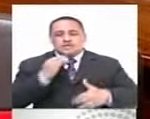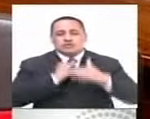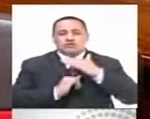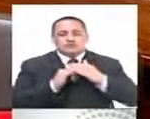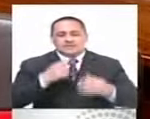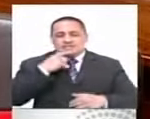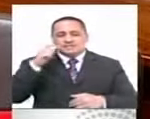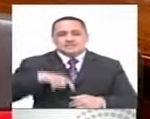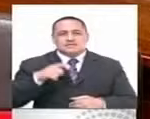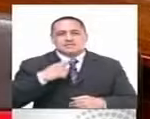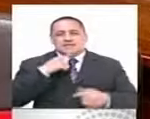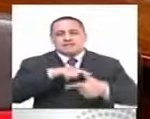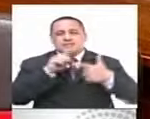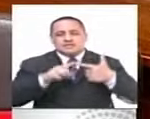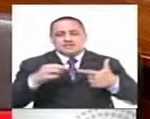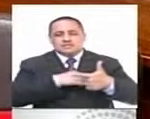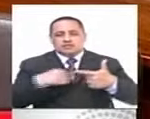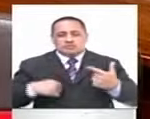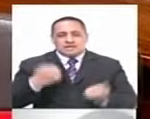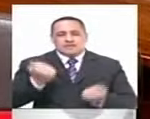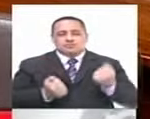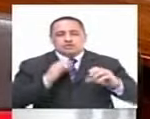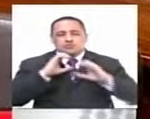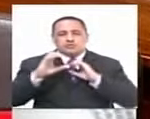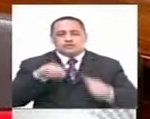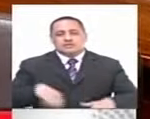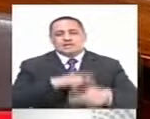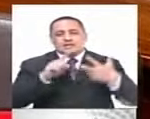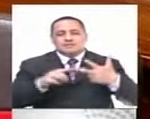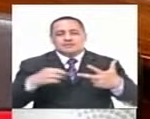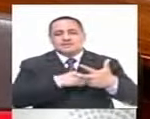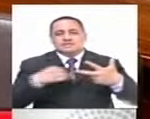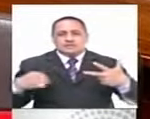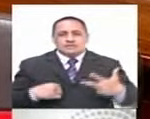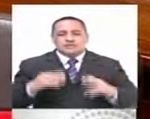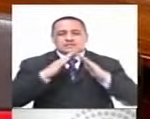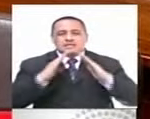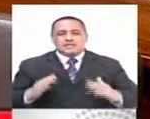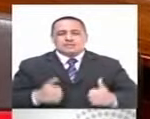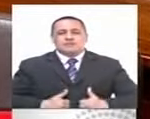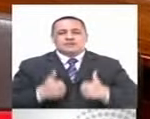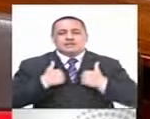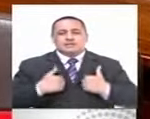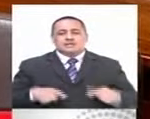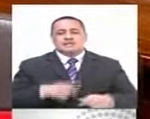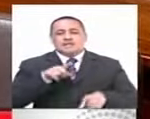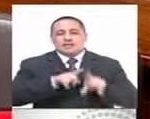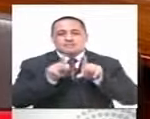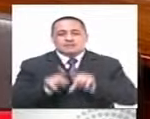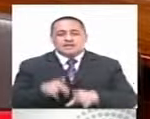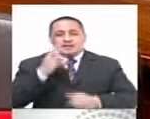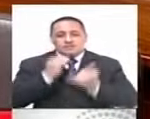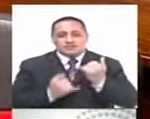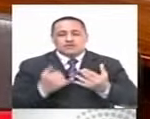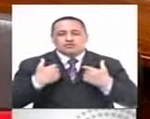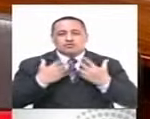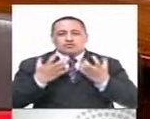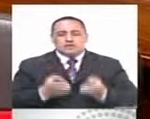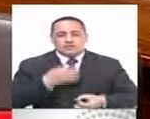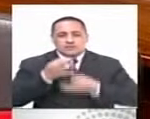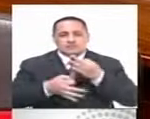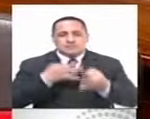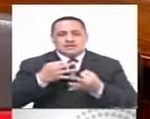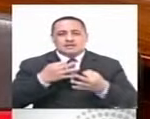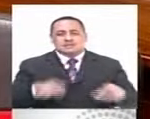Interior, en el Ministerio de Transporte y Comunicaciones y en el Ministerio de Vivienda. Y finalmente, quisiera terminar